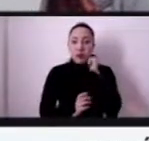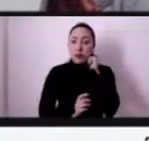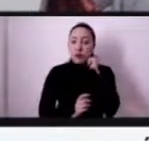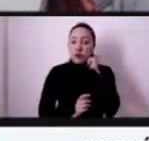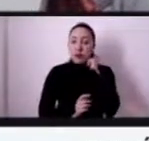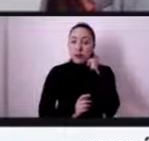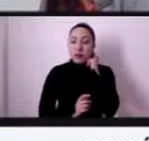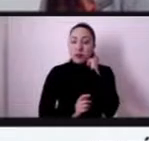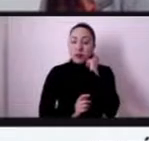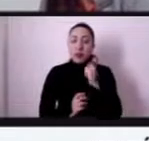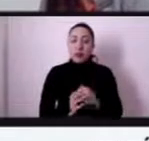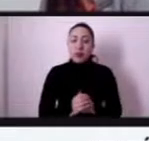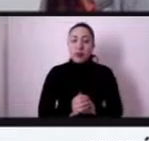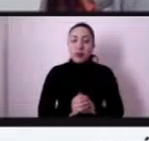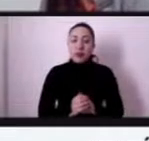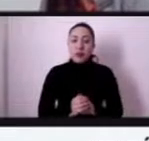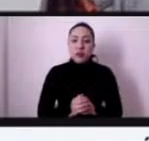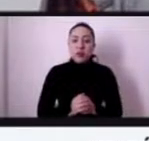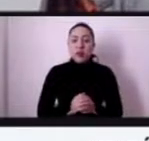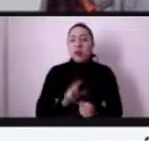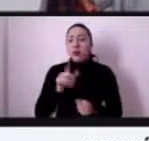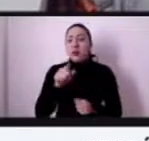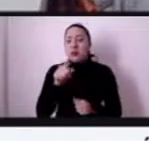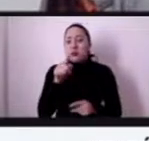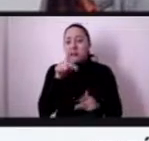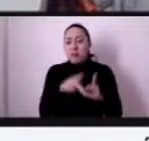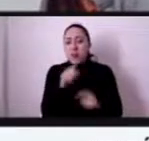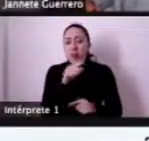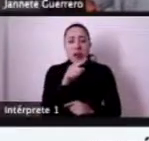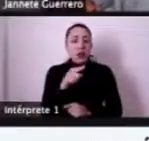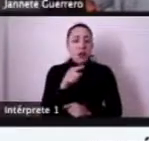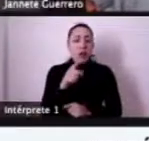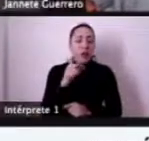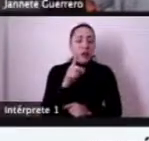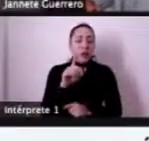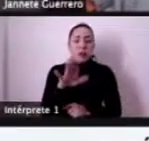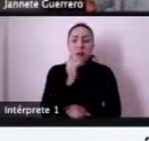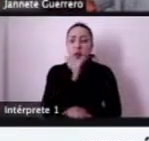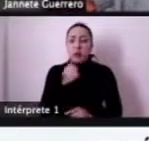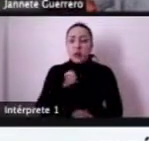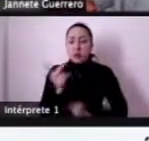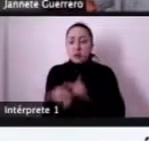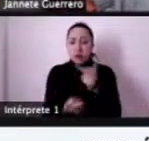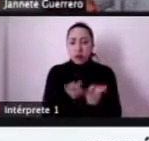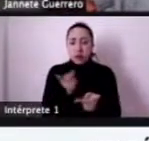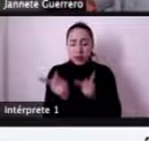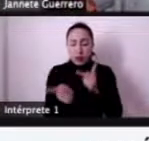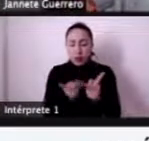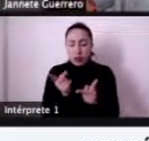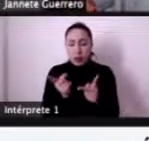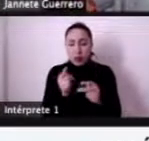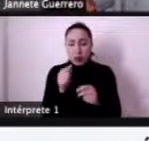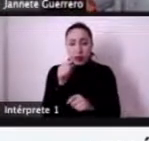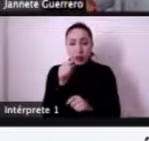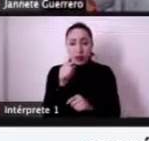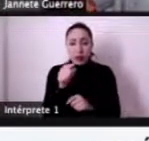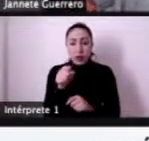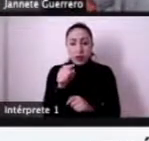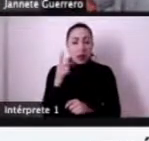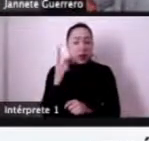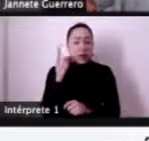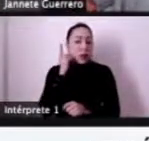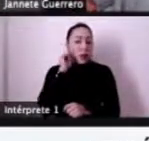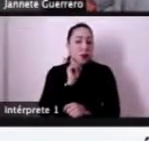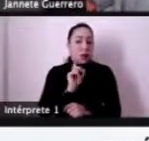¿Quién me pidió la palabra? Diputada. Sí, nada más una pregunta. Lo que pasa es que la licencia de la diputada Paula inicia a partir